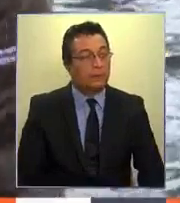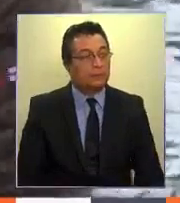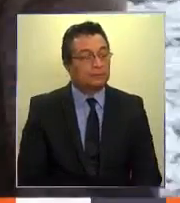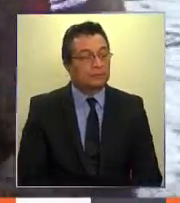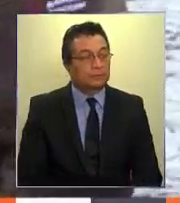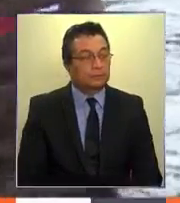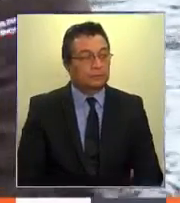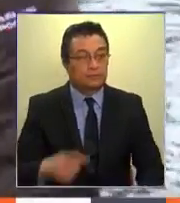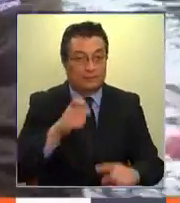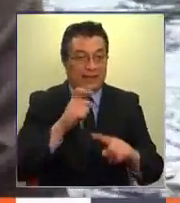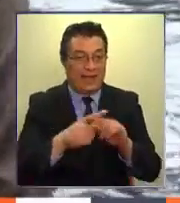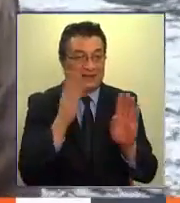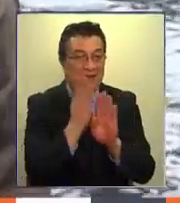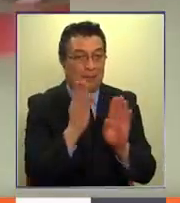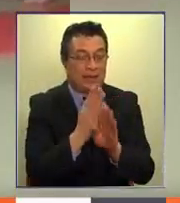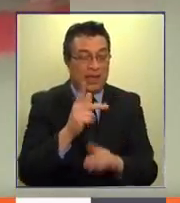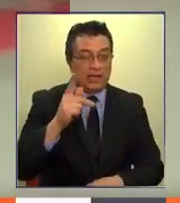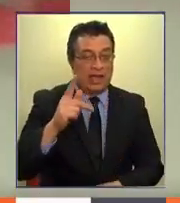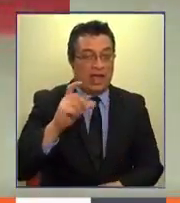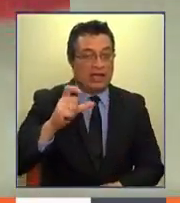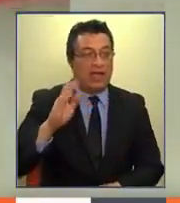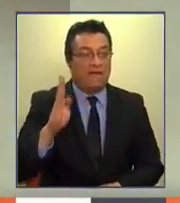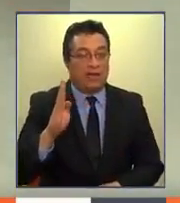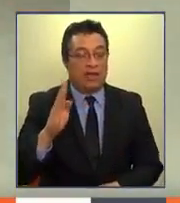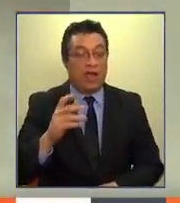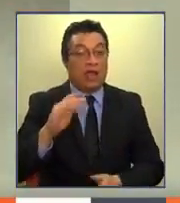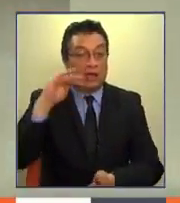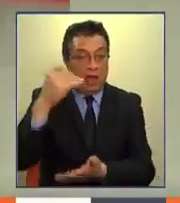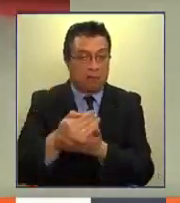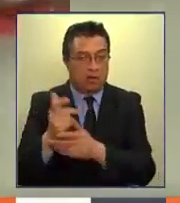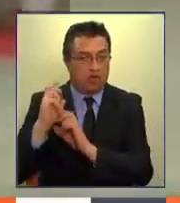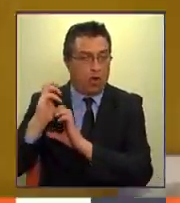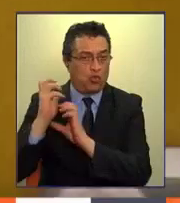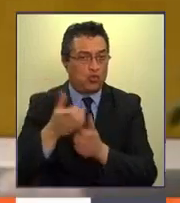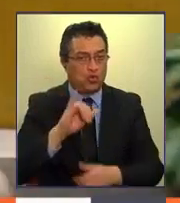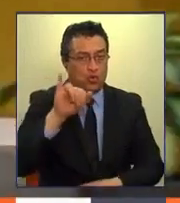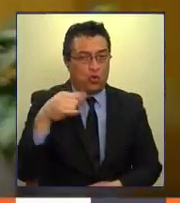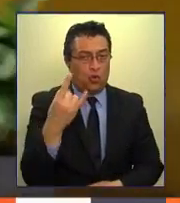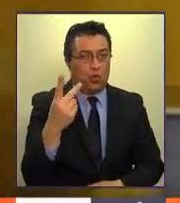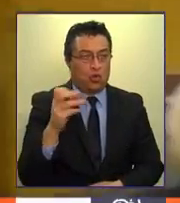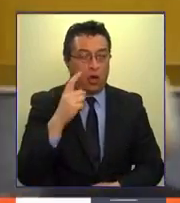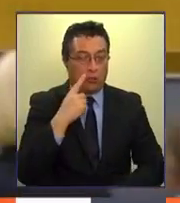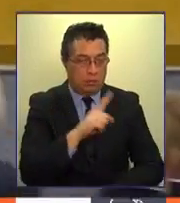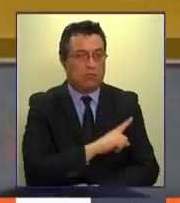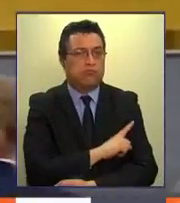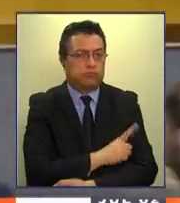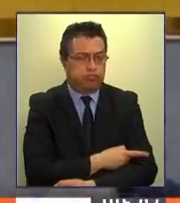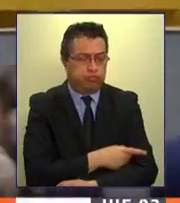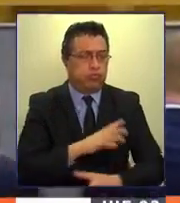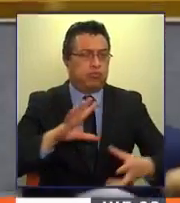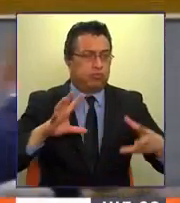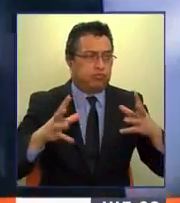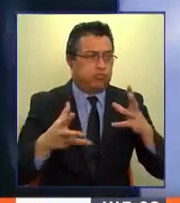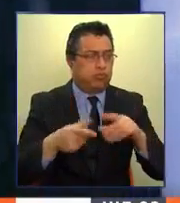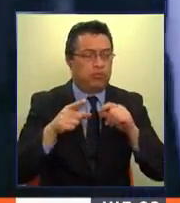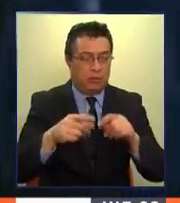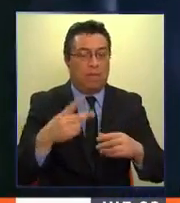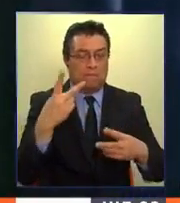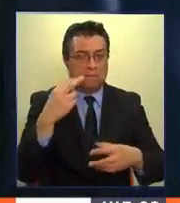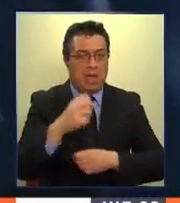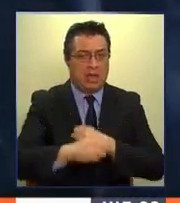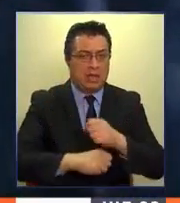El ex espía de la KGB, campeón de judo y uno de los hombres más poderosos del mundo, según Forbes, lleva 2 décadas como